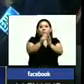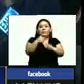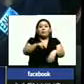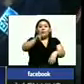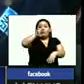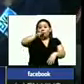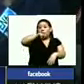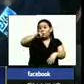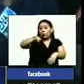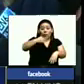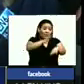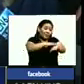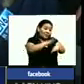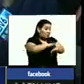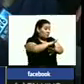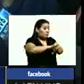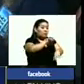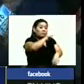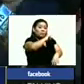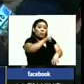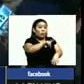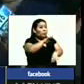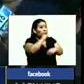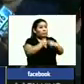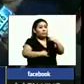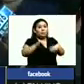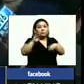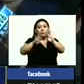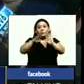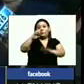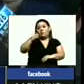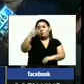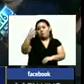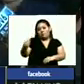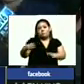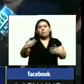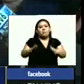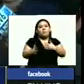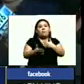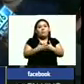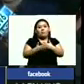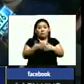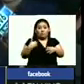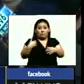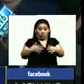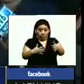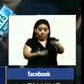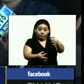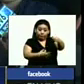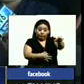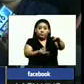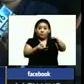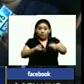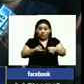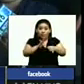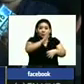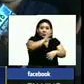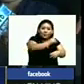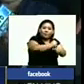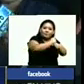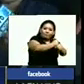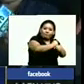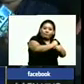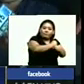3 de julio se vencía el plazo de los 90 días. Algunos días atrás recibimos notificación de la compañía aseguradora